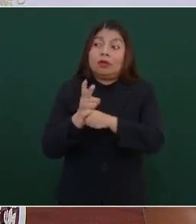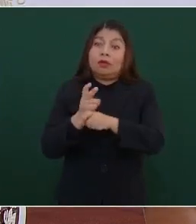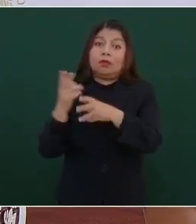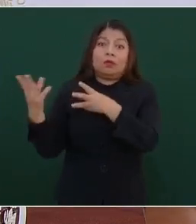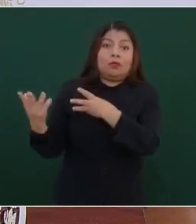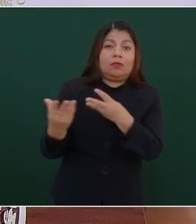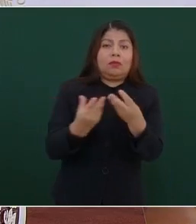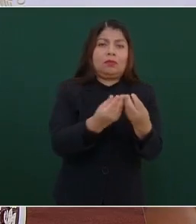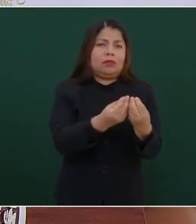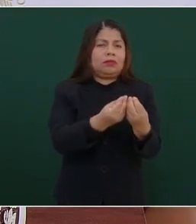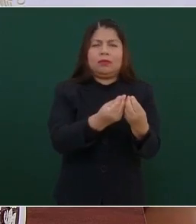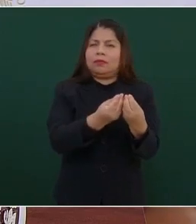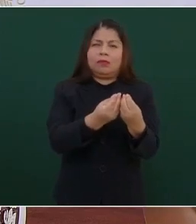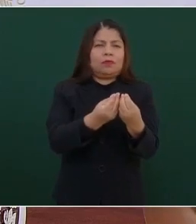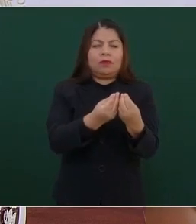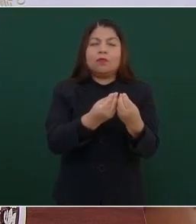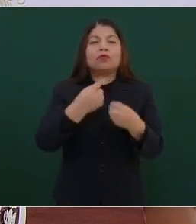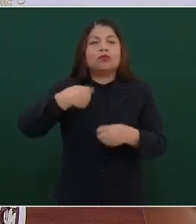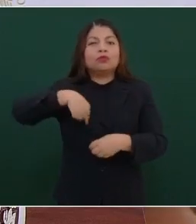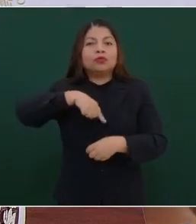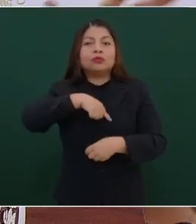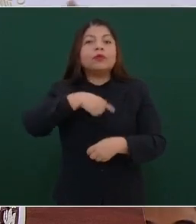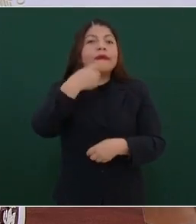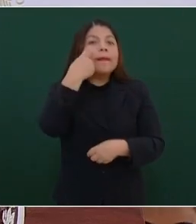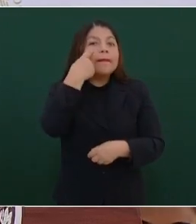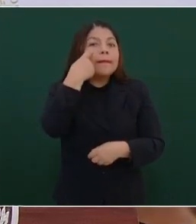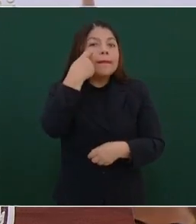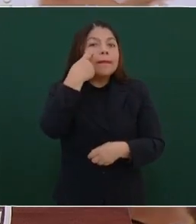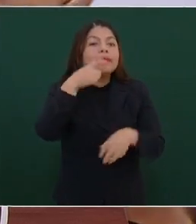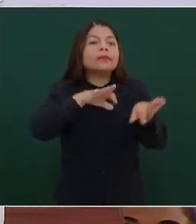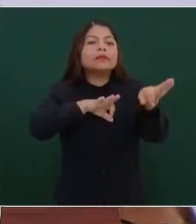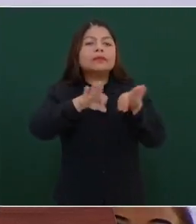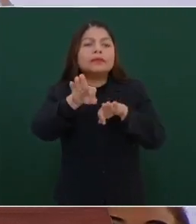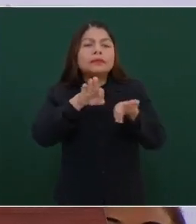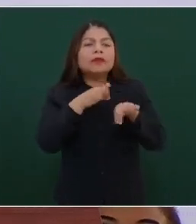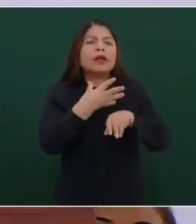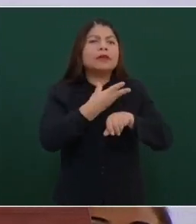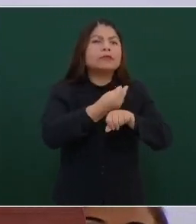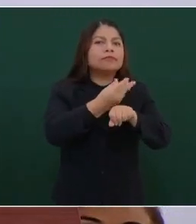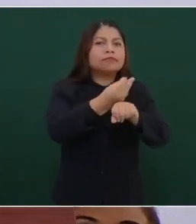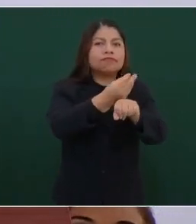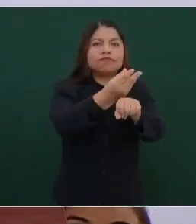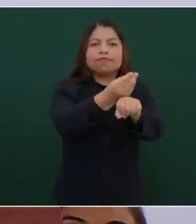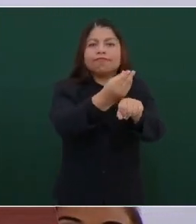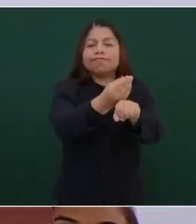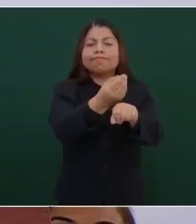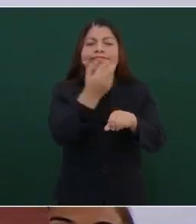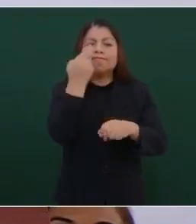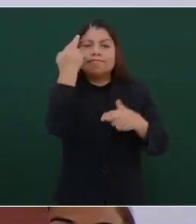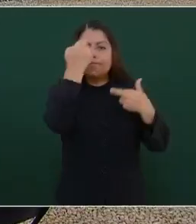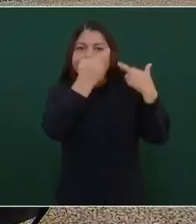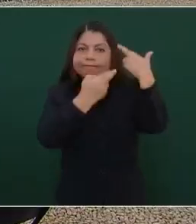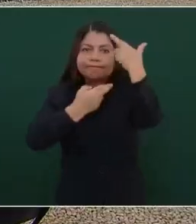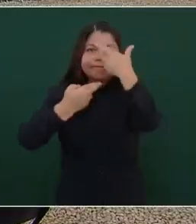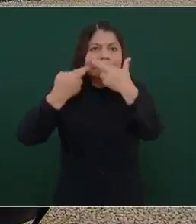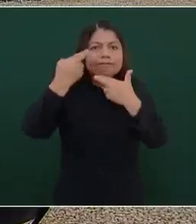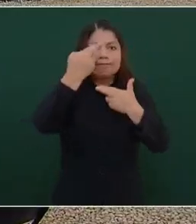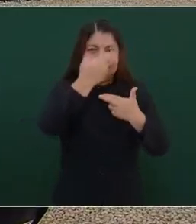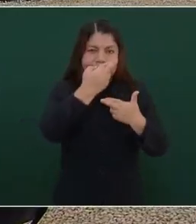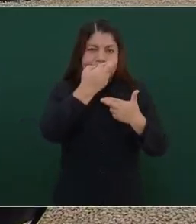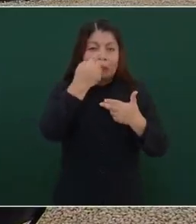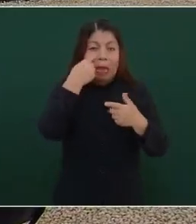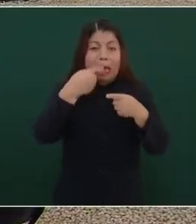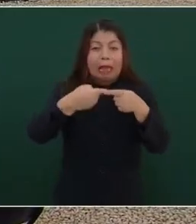Vamos evaluando. La vez pasada llegamos a Cancún como a las 3 de la